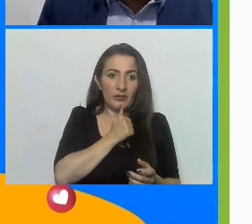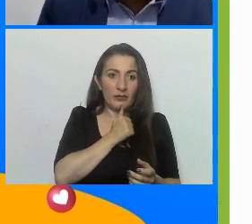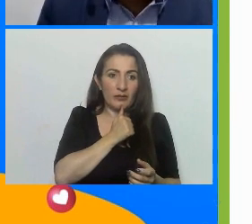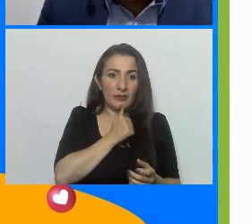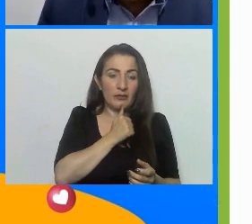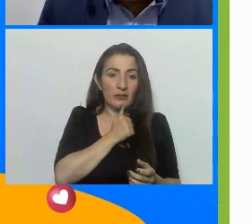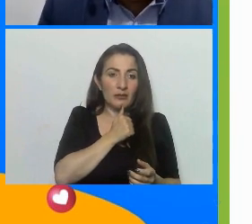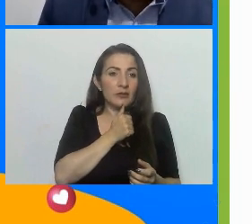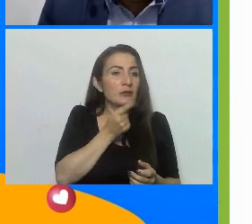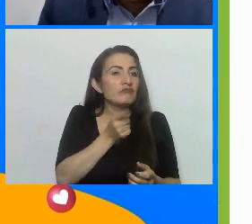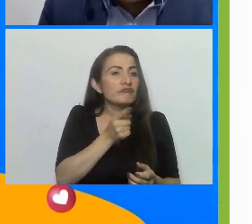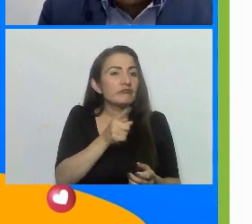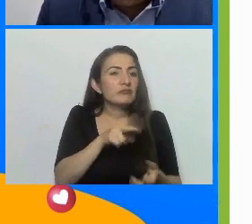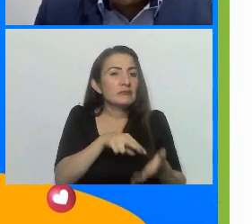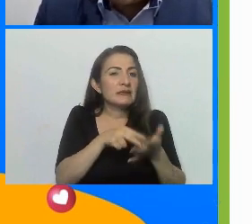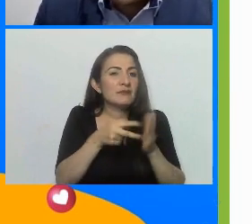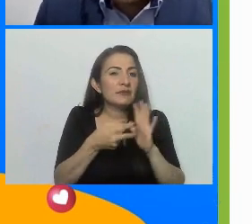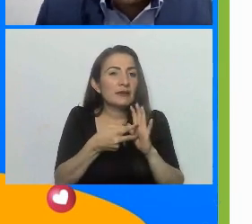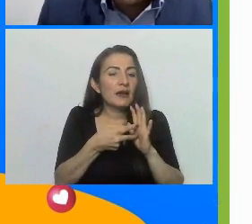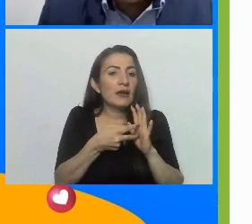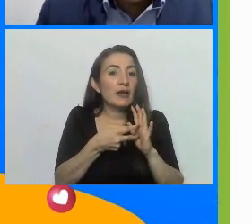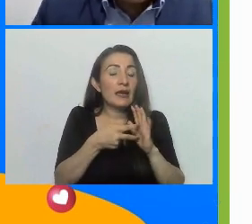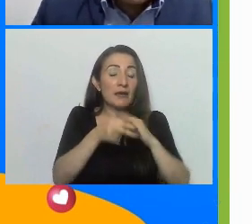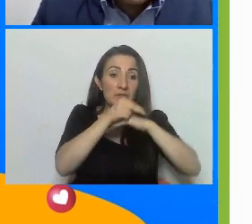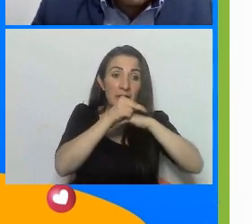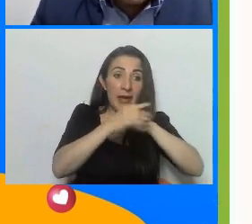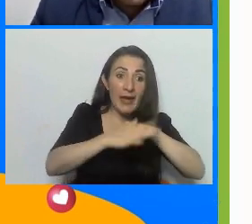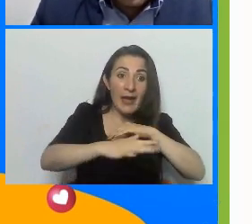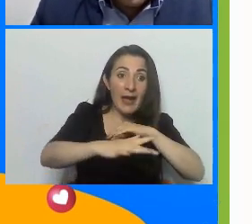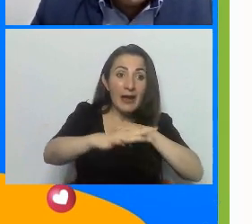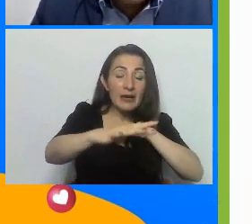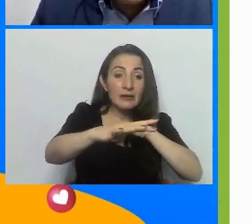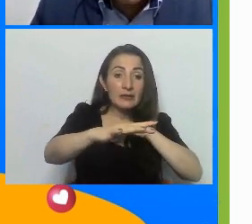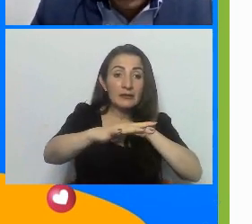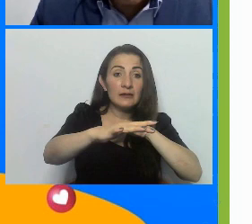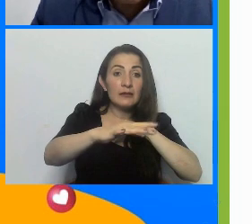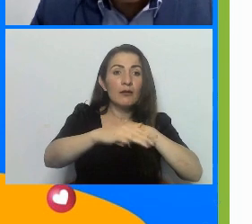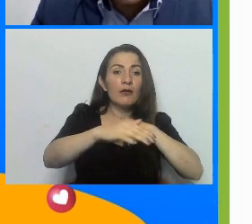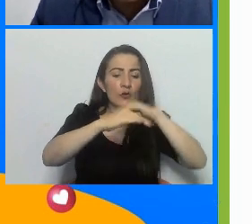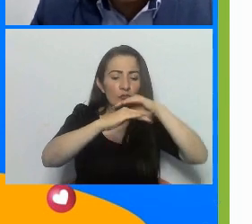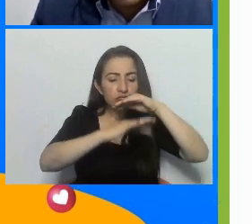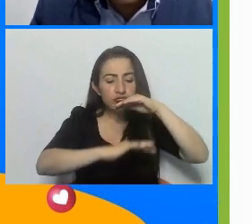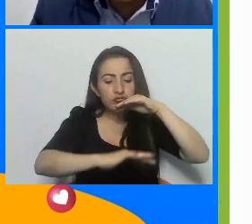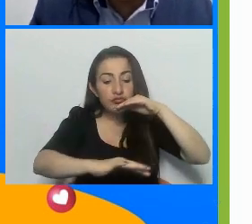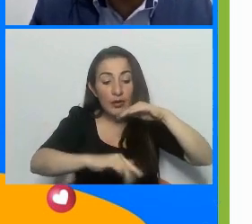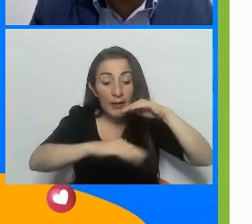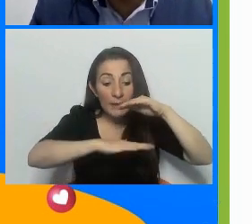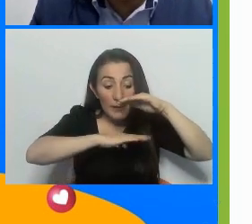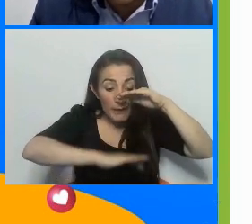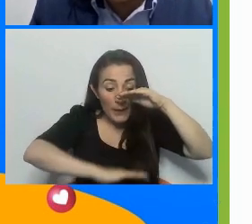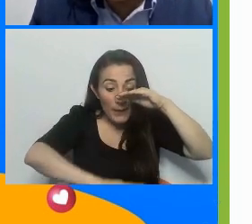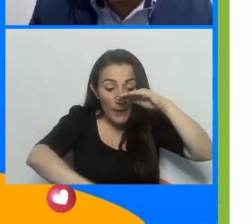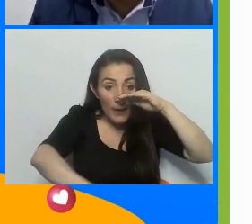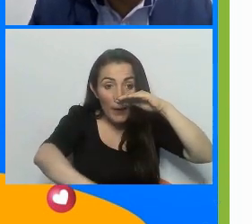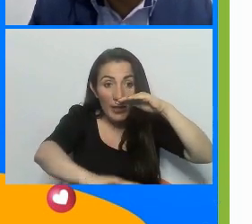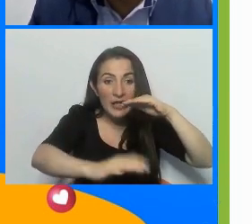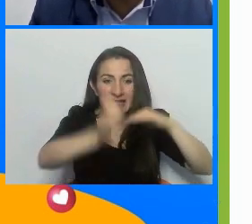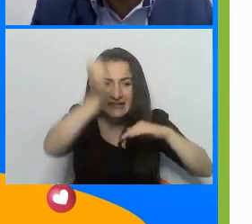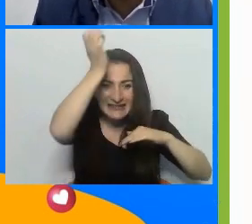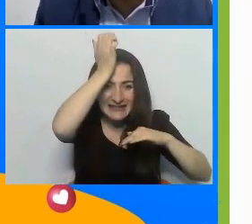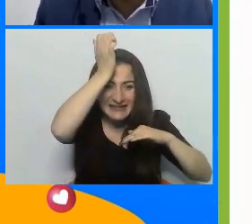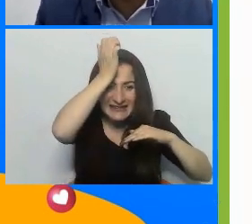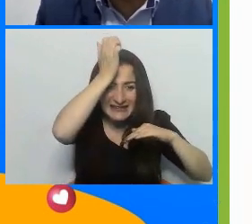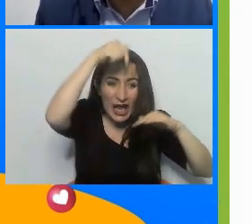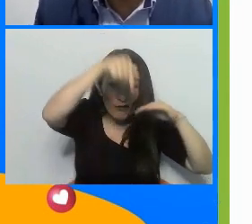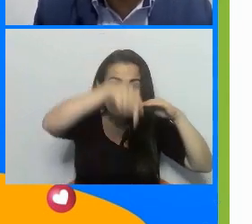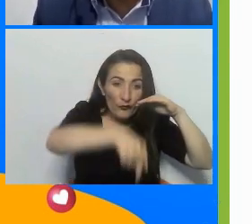quiere decirles con esto? Que bajo el mar hay suelo, litosfera, ¿sí? Roca, ¿sí? Lo que